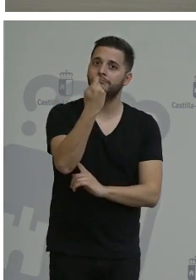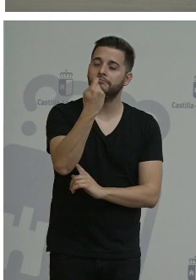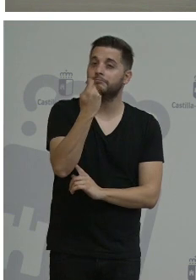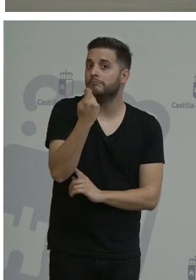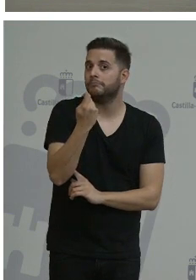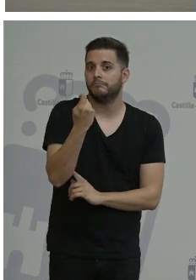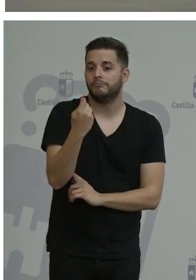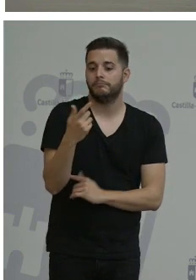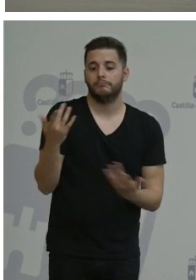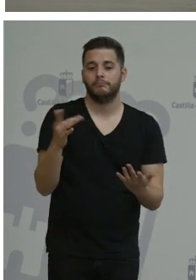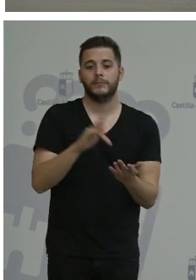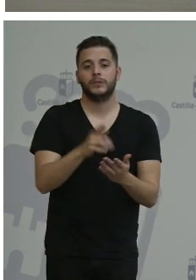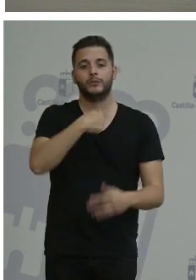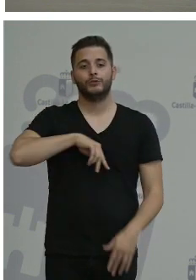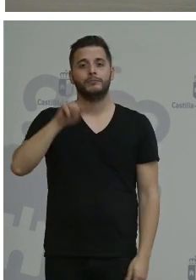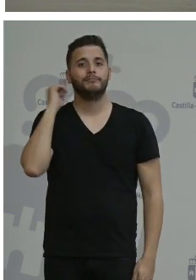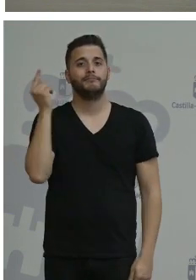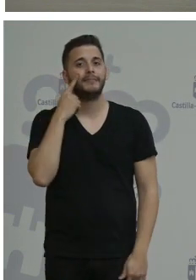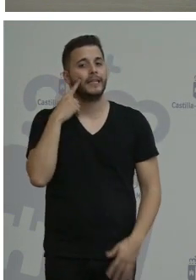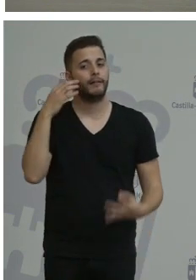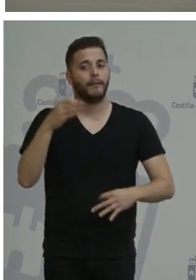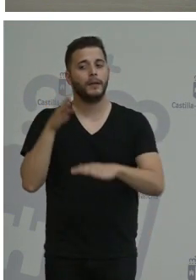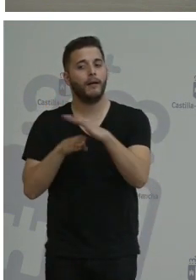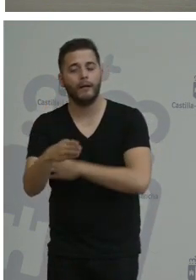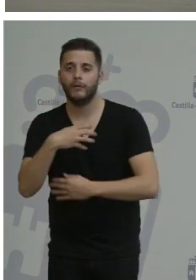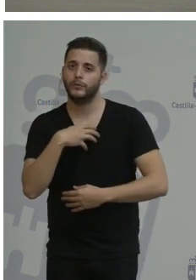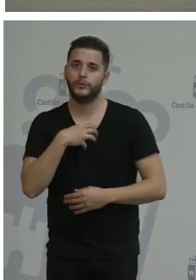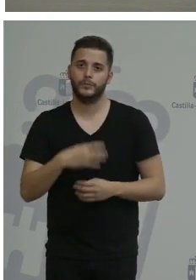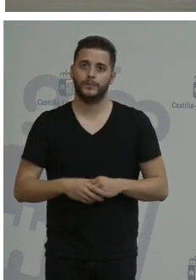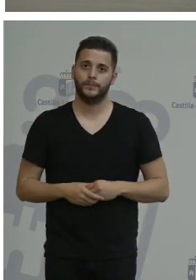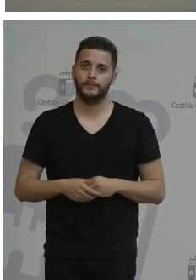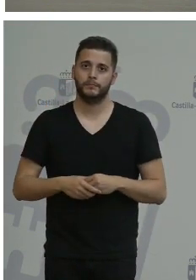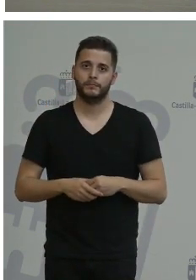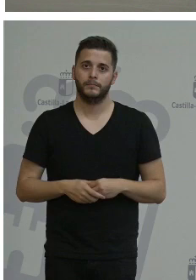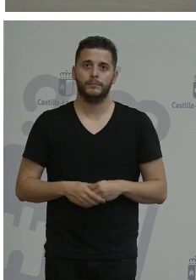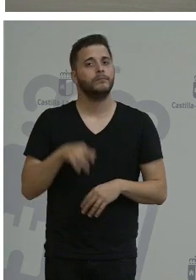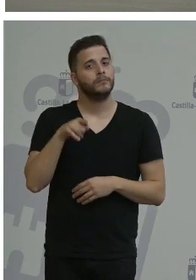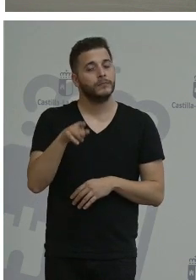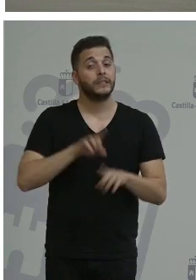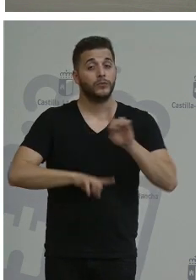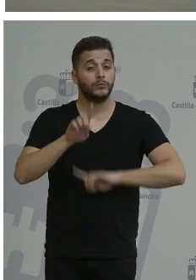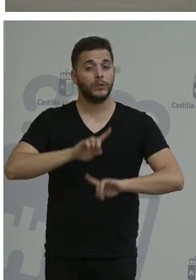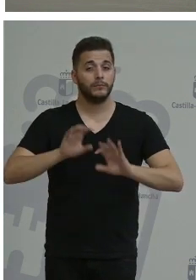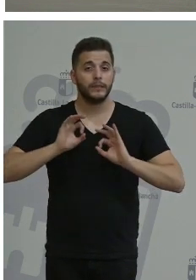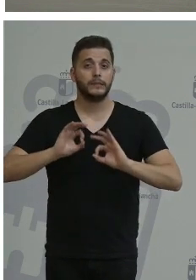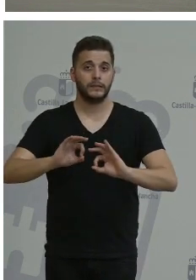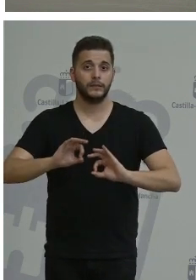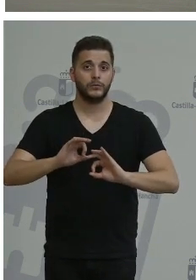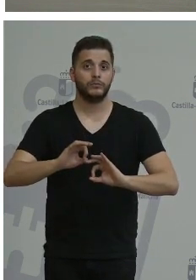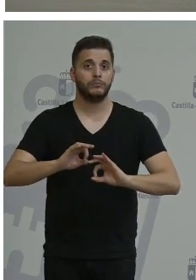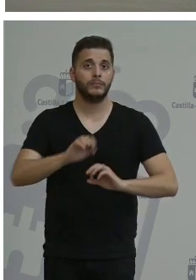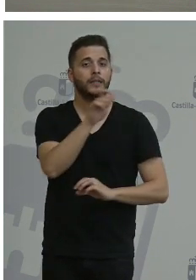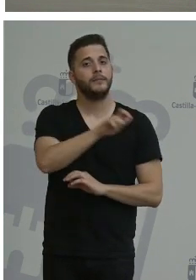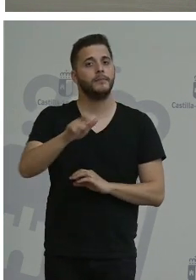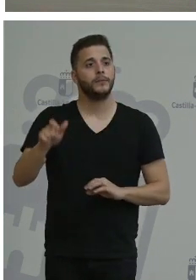encontramos que no pueden acceder a ella. Y este es un problema muy concreto, que hay personas que